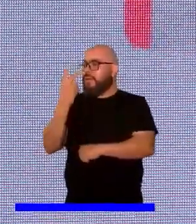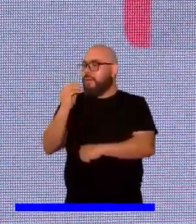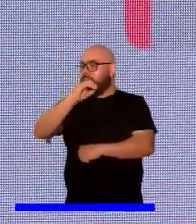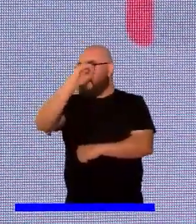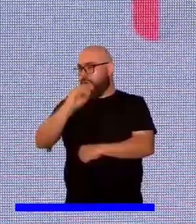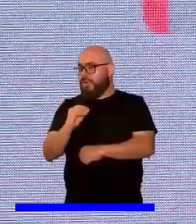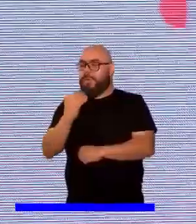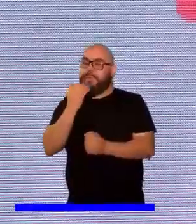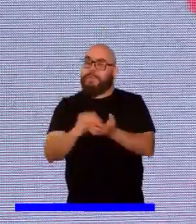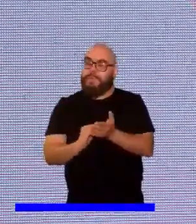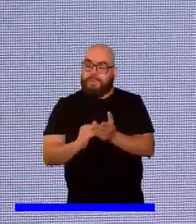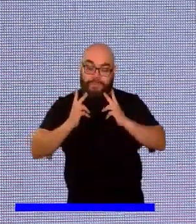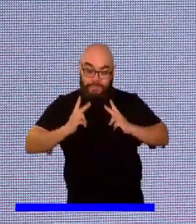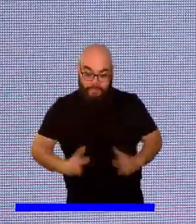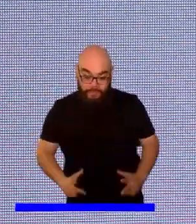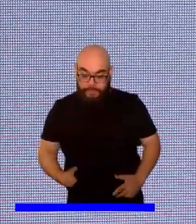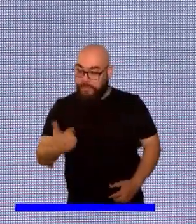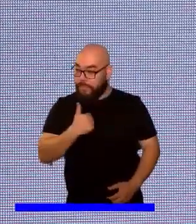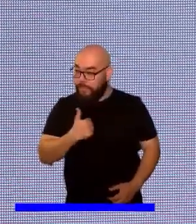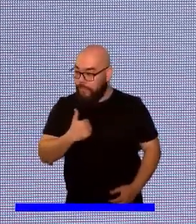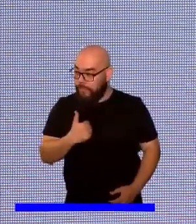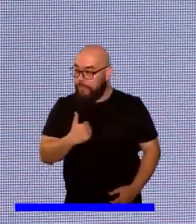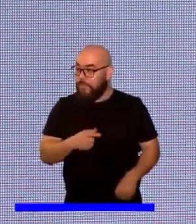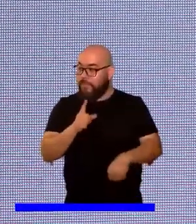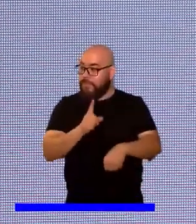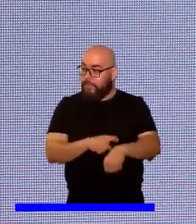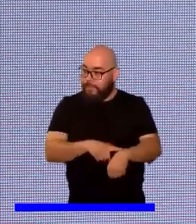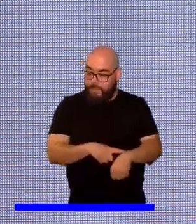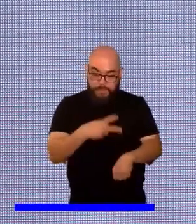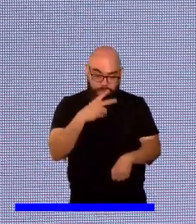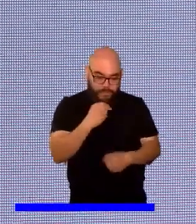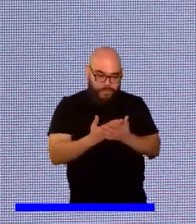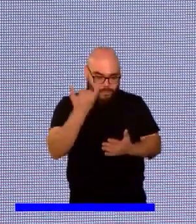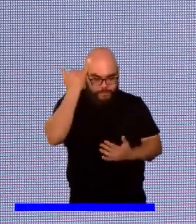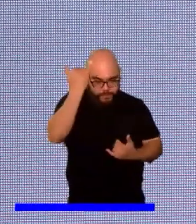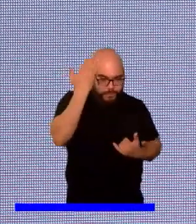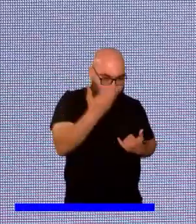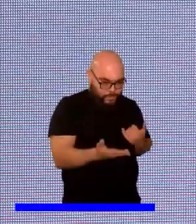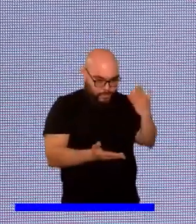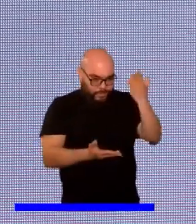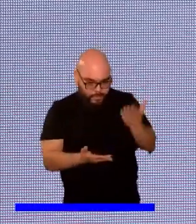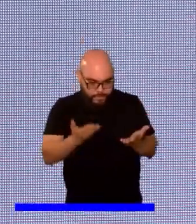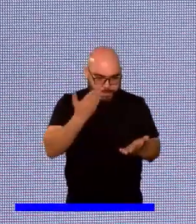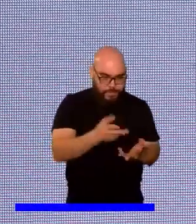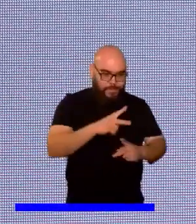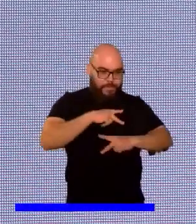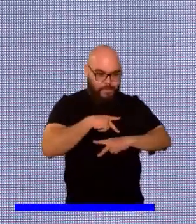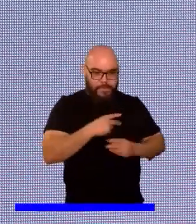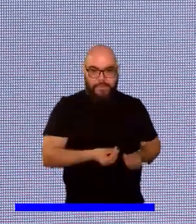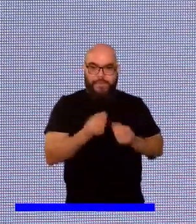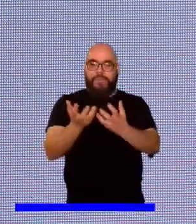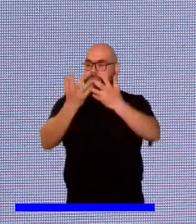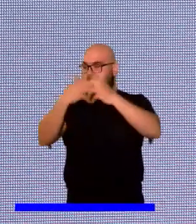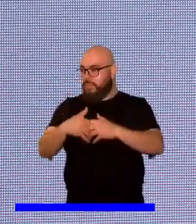que es que un empleado de Google puede utilizar el 20% de su tiempo en trabajar en iniciativas propias, pero que puedan beneficiar a la